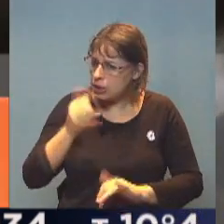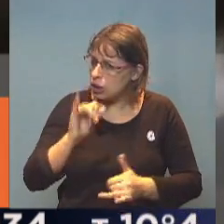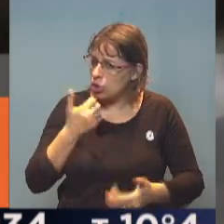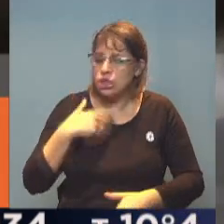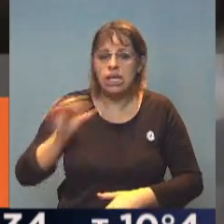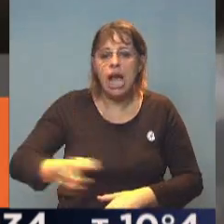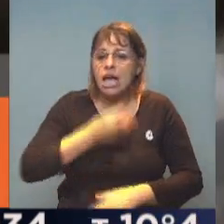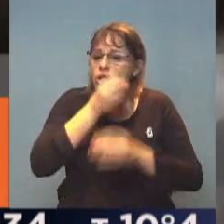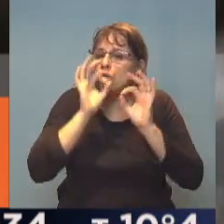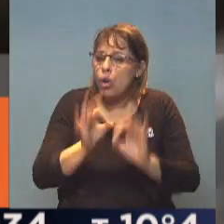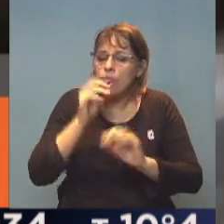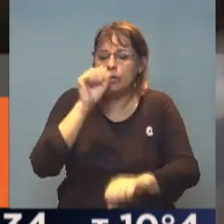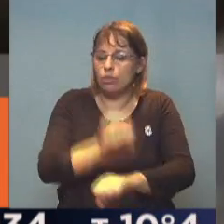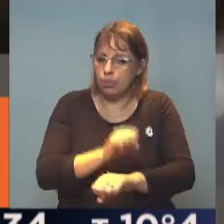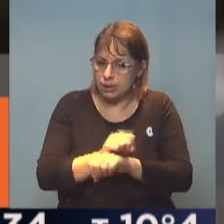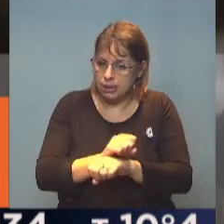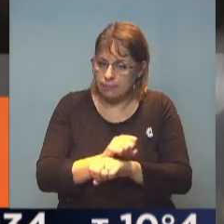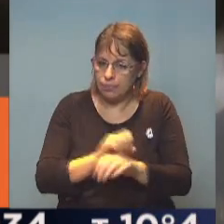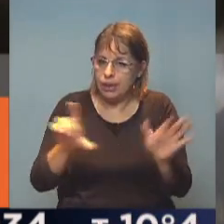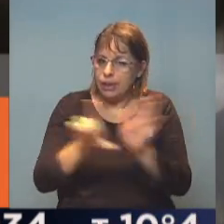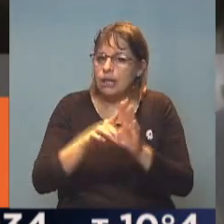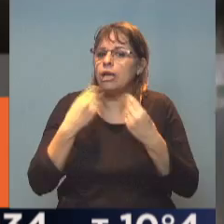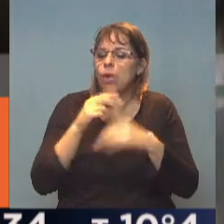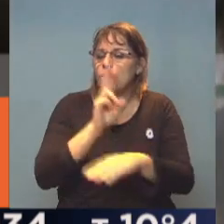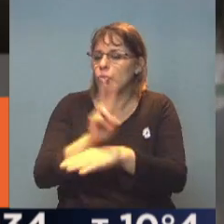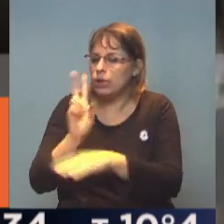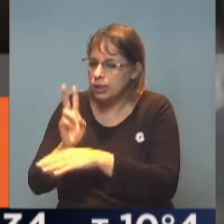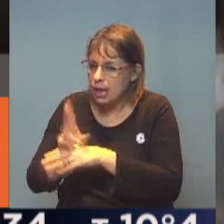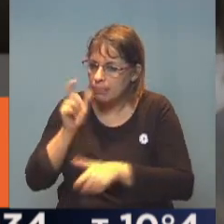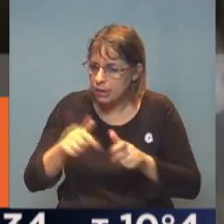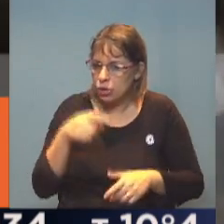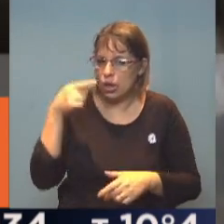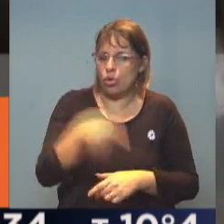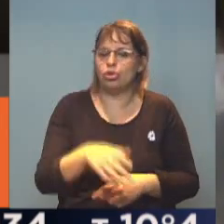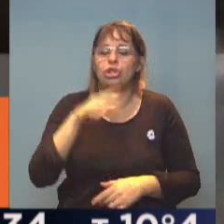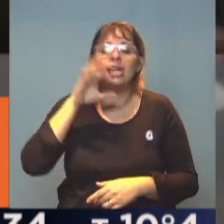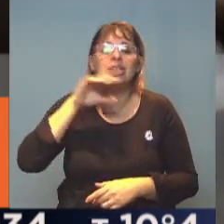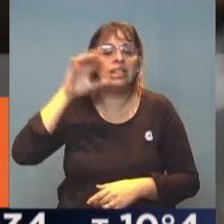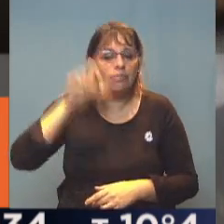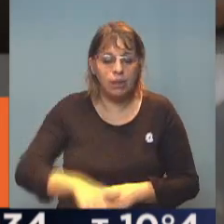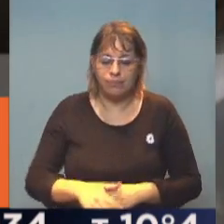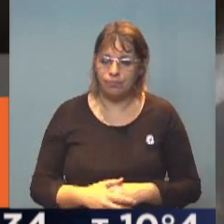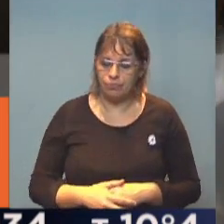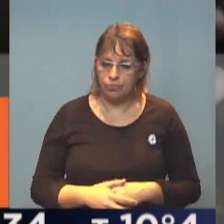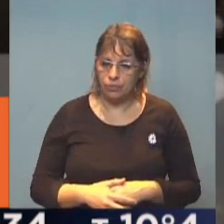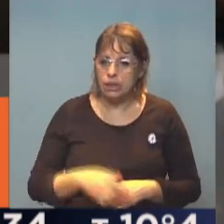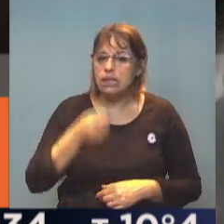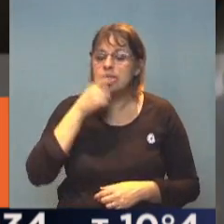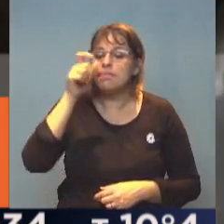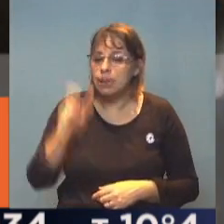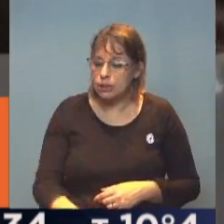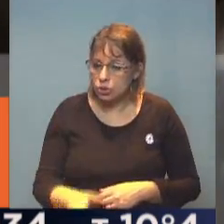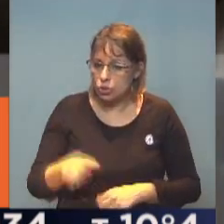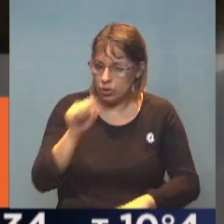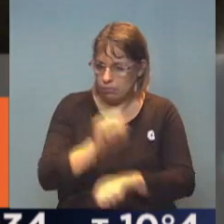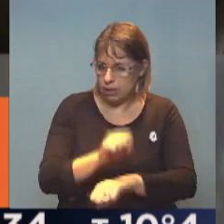porque justamente uno de los fines de la pena es la protección de la sociedad frente al crimen y creemos que se malogra este fin si en definitiva una persona que